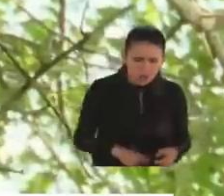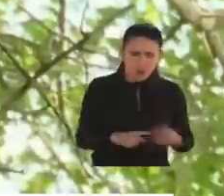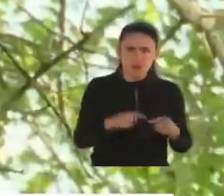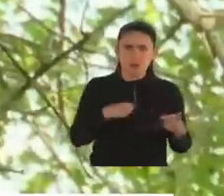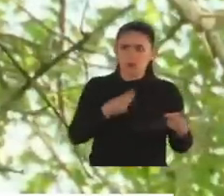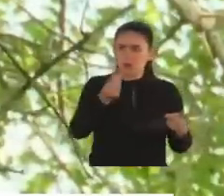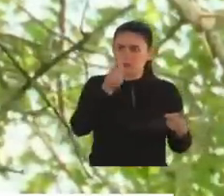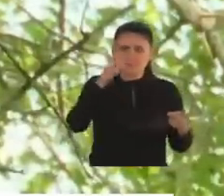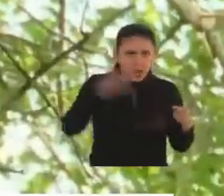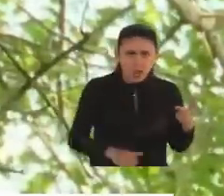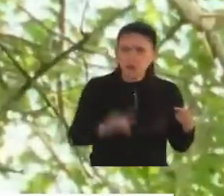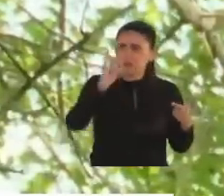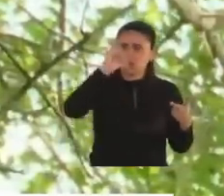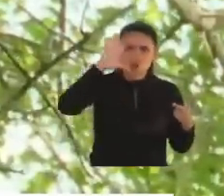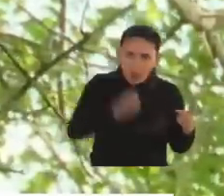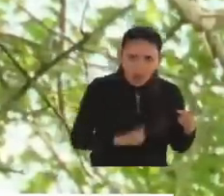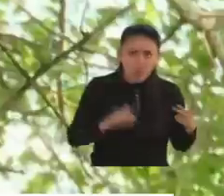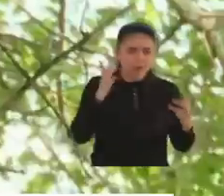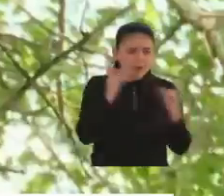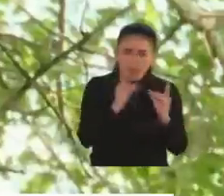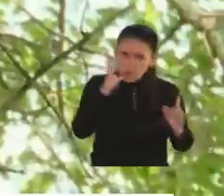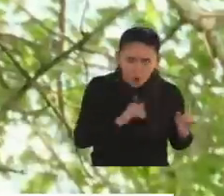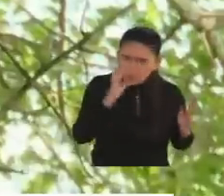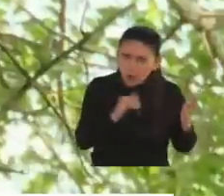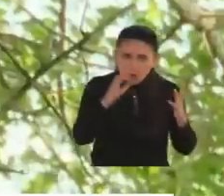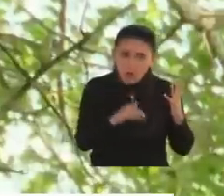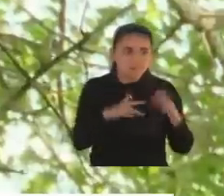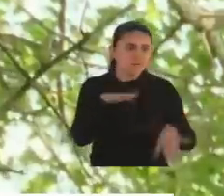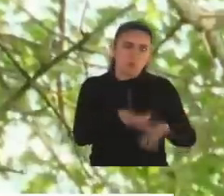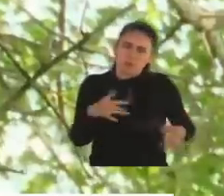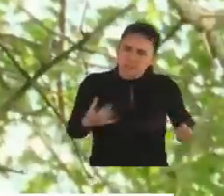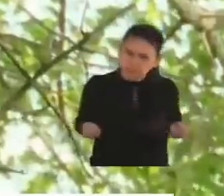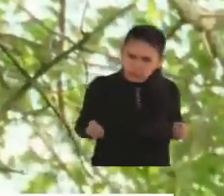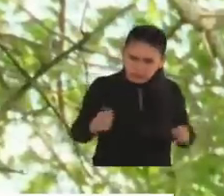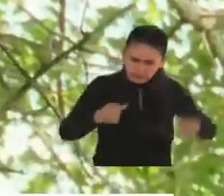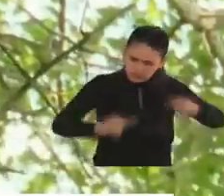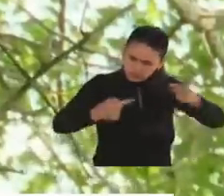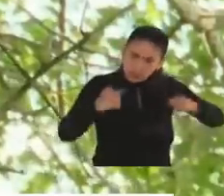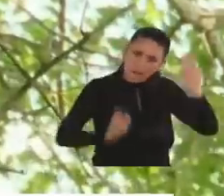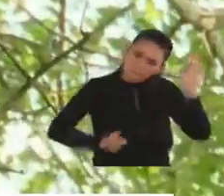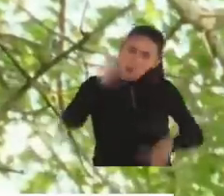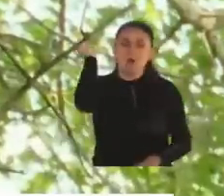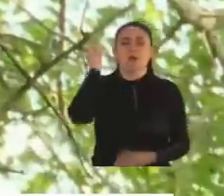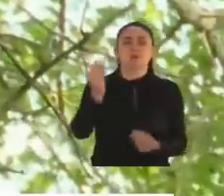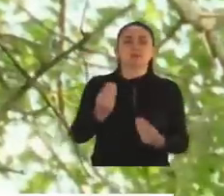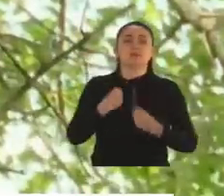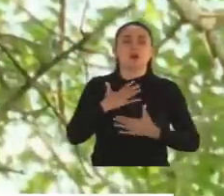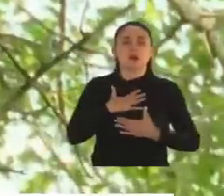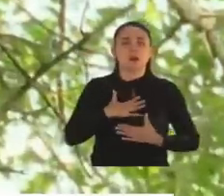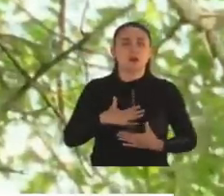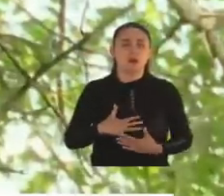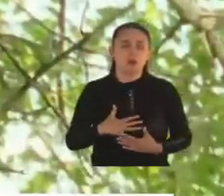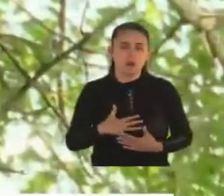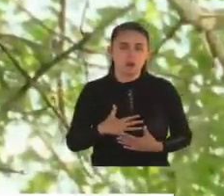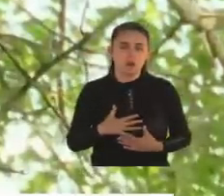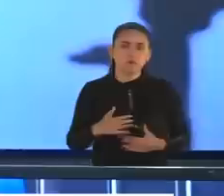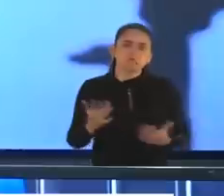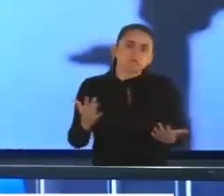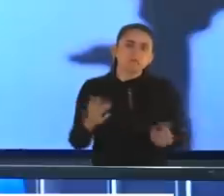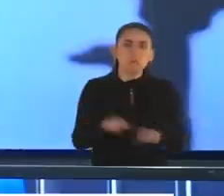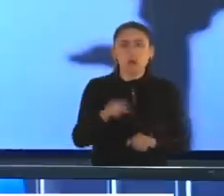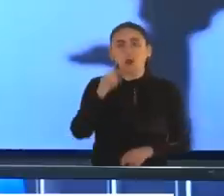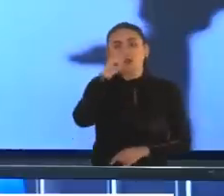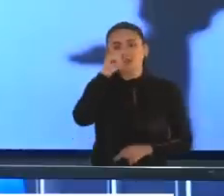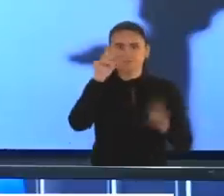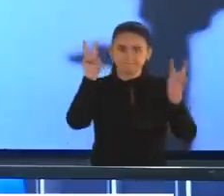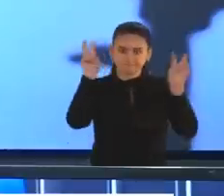sin alimento. Tienes que esforzarte el doble por algo de comida y por algo de lo que podamos llamar en la isla lujos, que puede ser una hamaca en este momento. Si